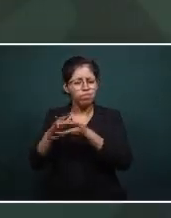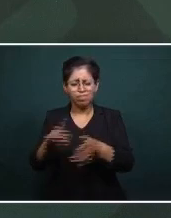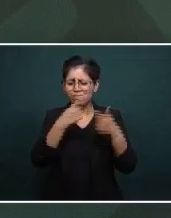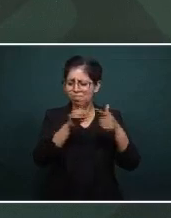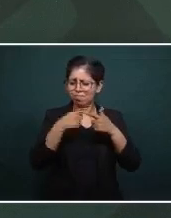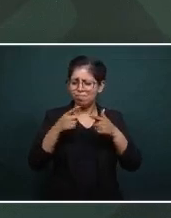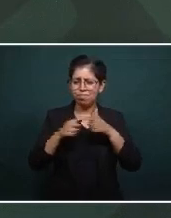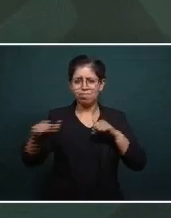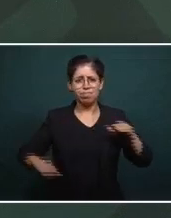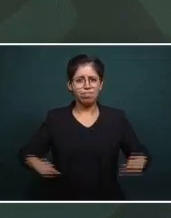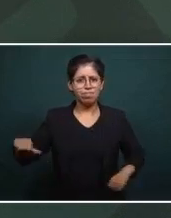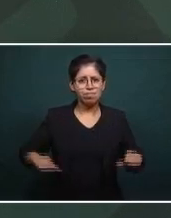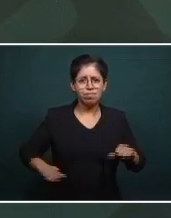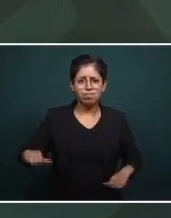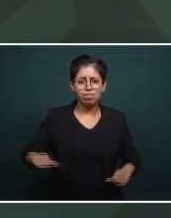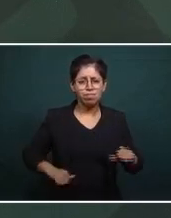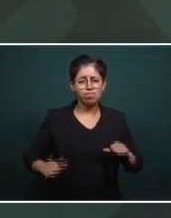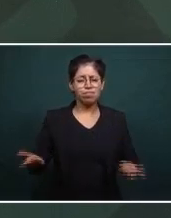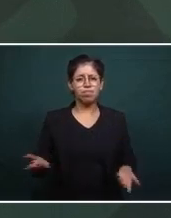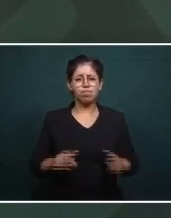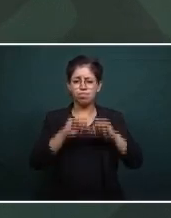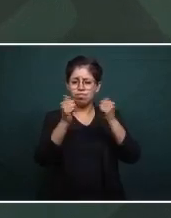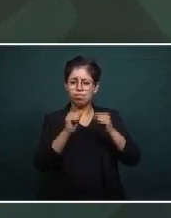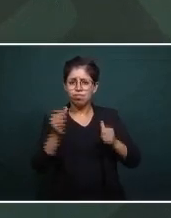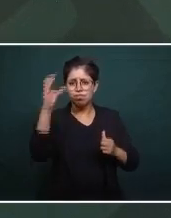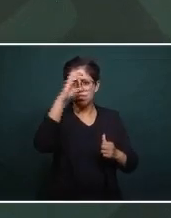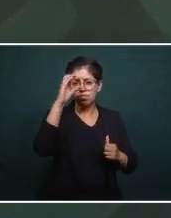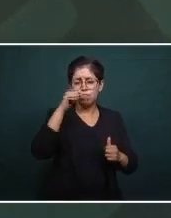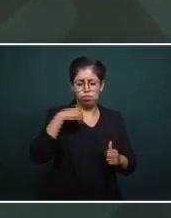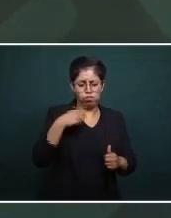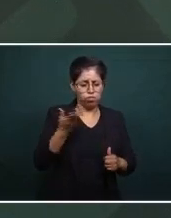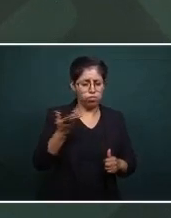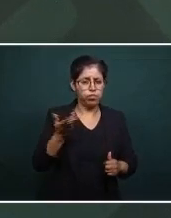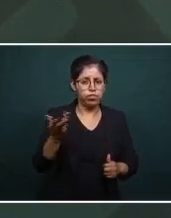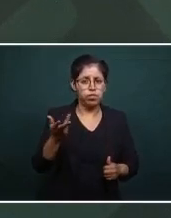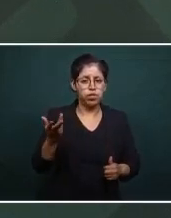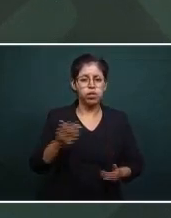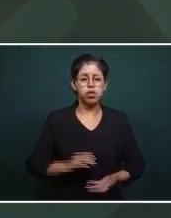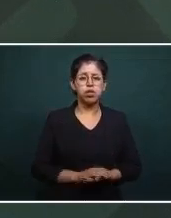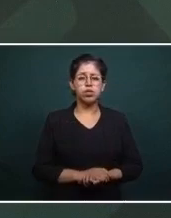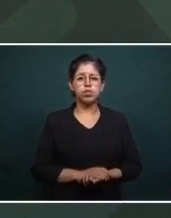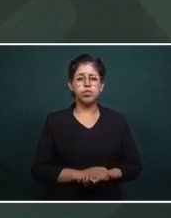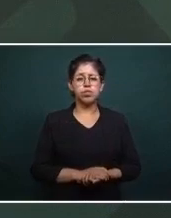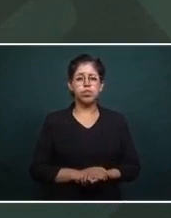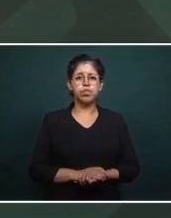actividades artísticas, culturales, lo estamos haciendo,